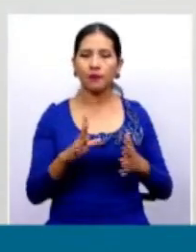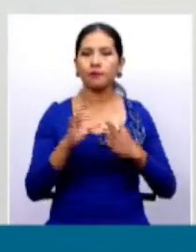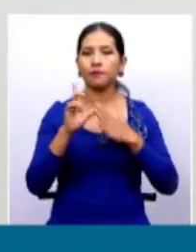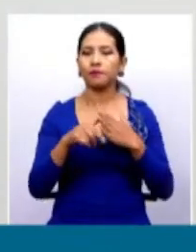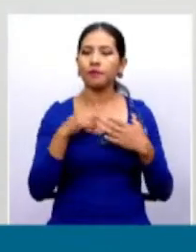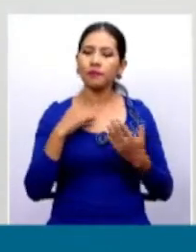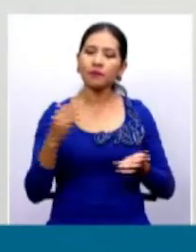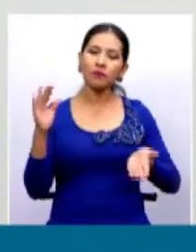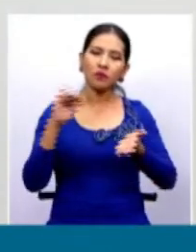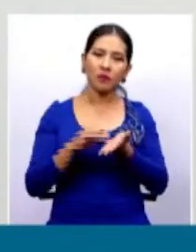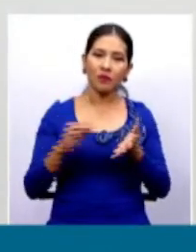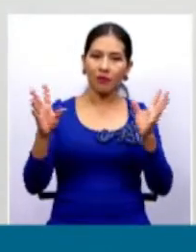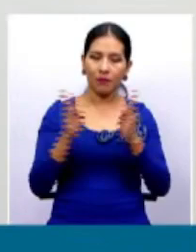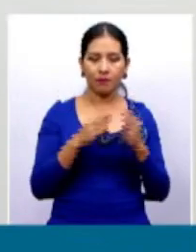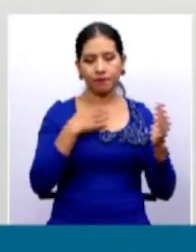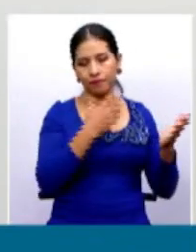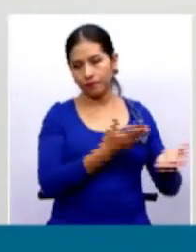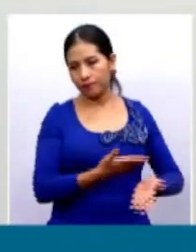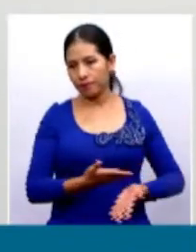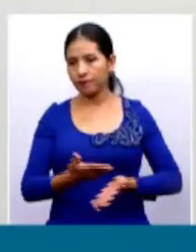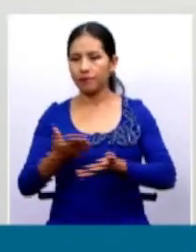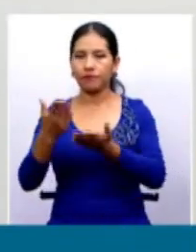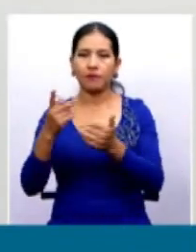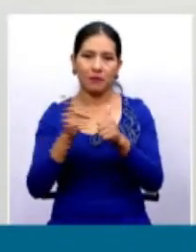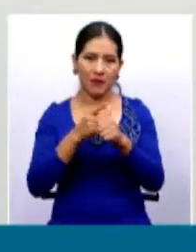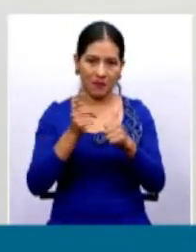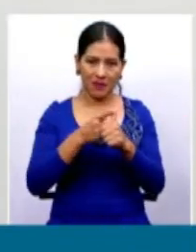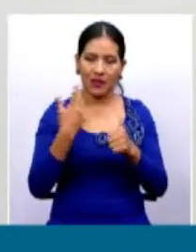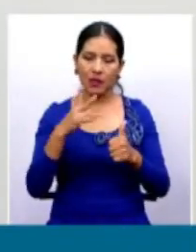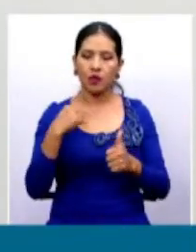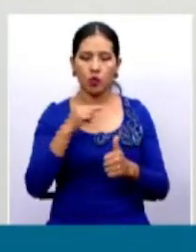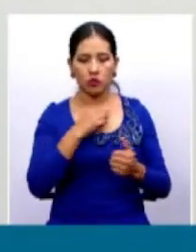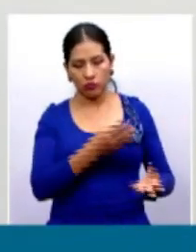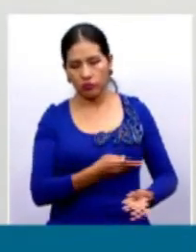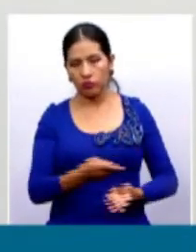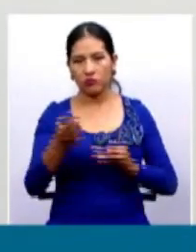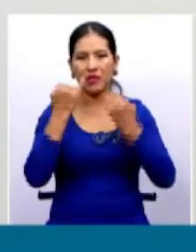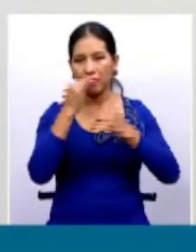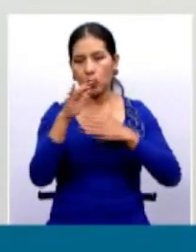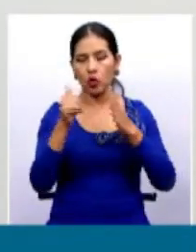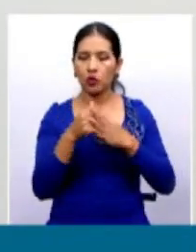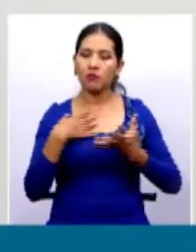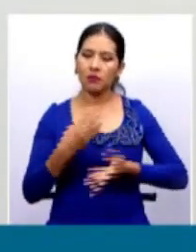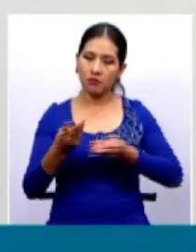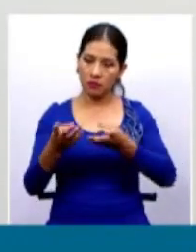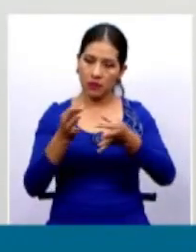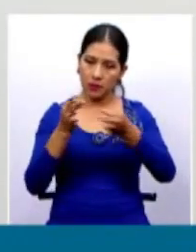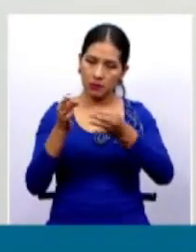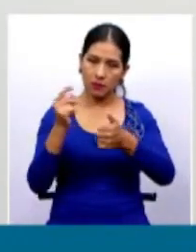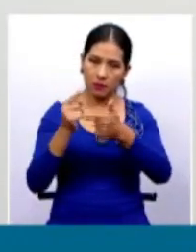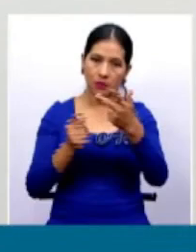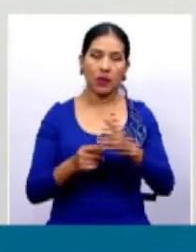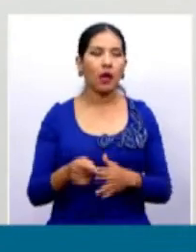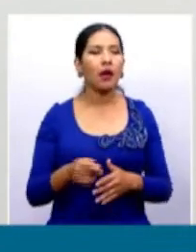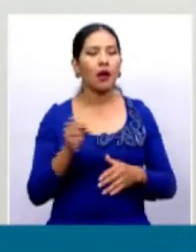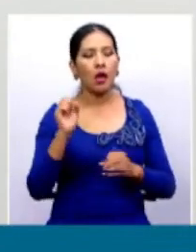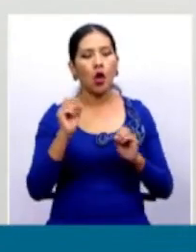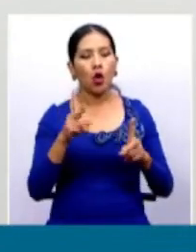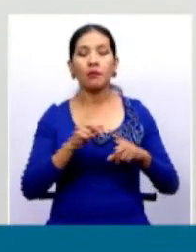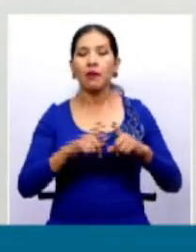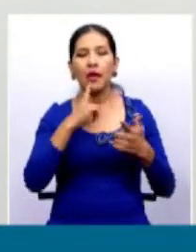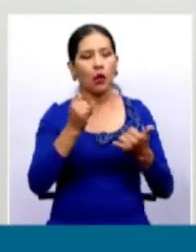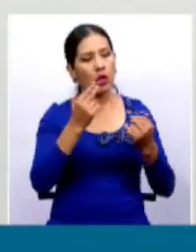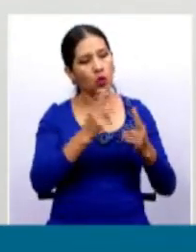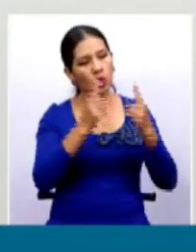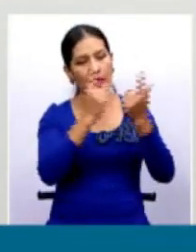con esa información subimos que era la primera condición y cuando ya subimos nos hacen conocer No ahora la condición es de que